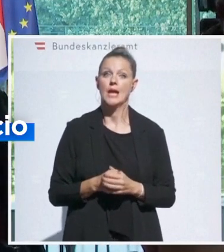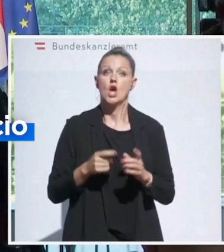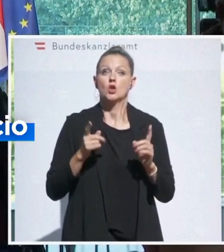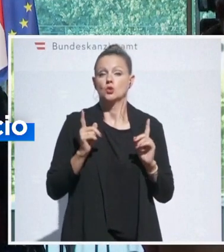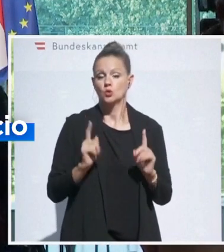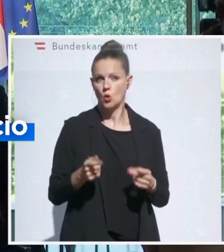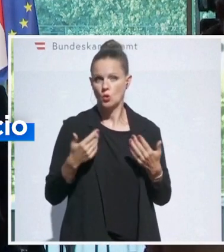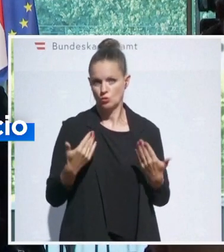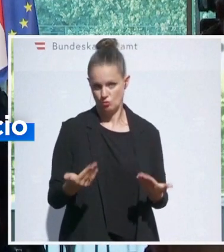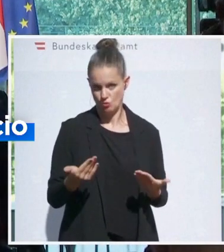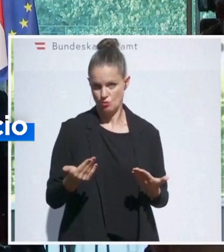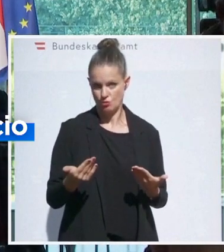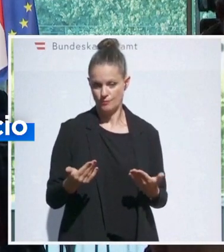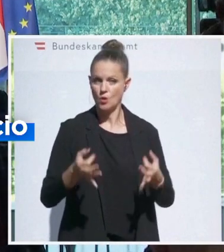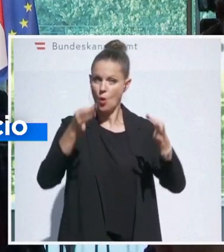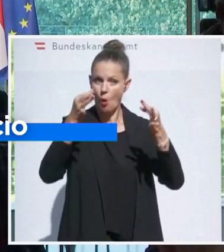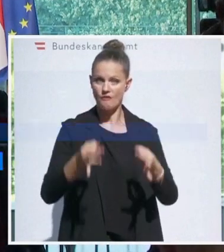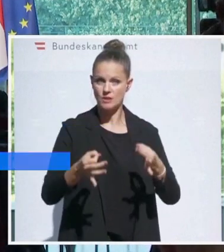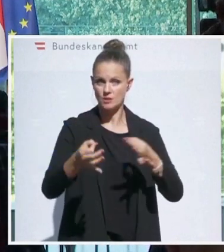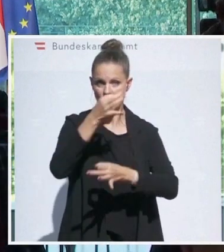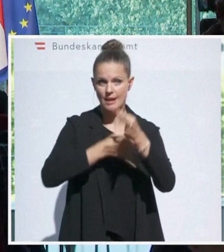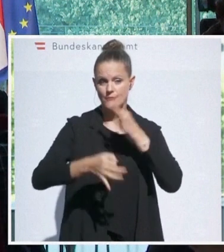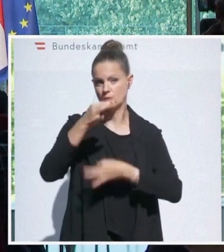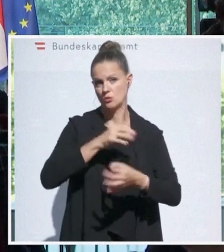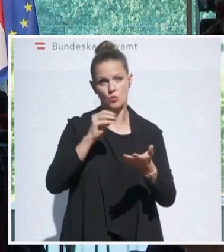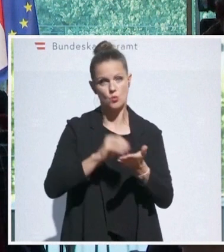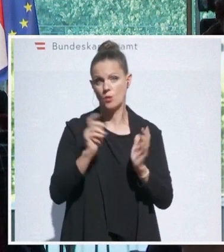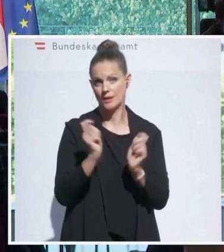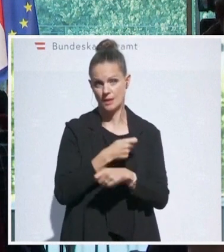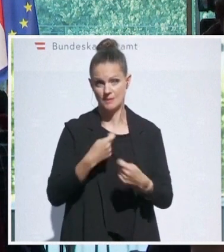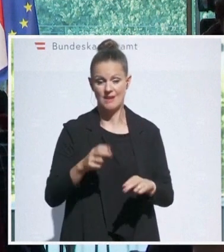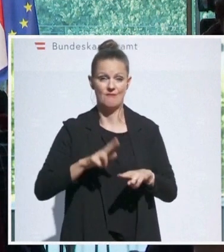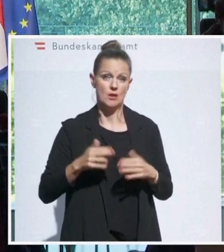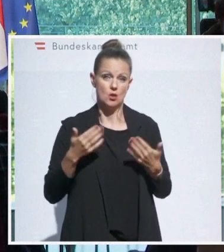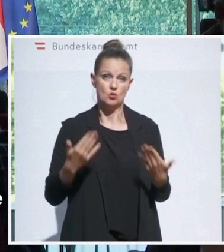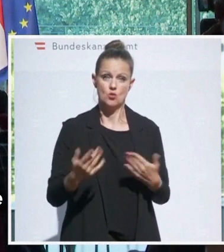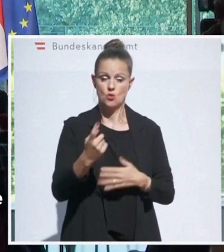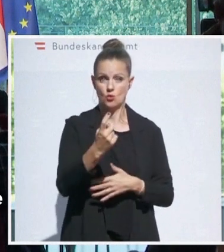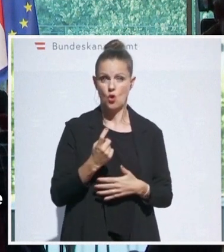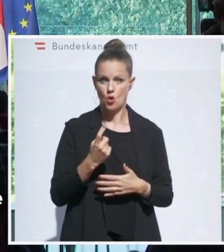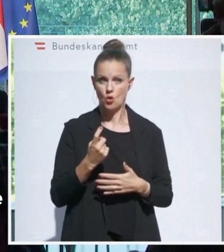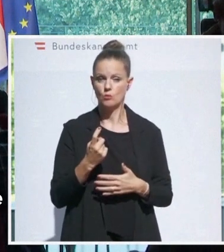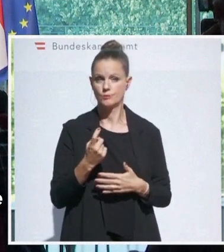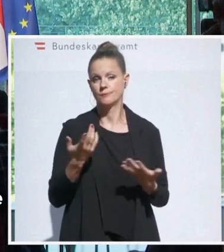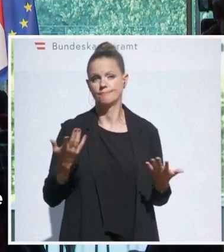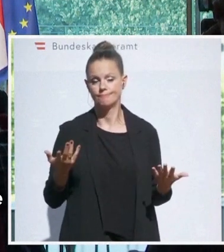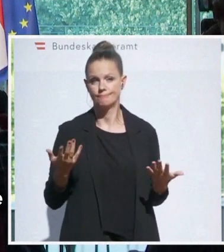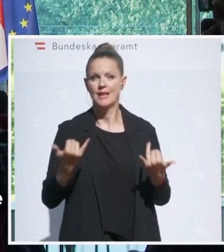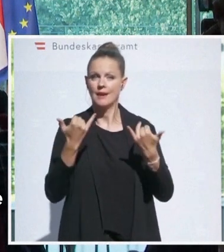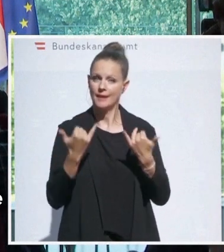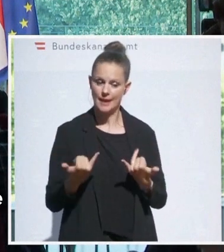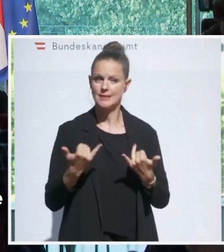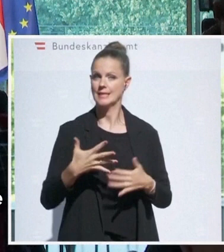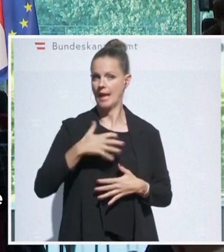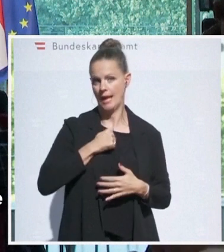el actual canciller de Austria y el canciller alemán en Salzburgo. Wenn es denn so ist, dann besteht jetzt endlich die